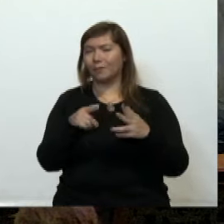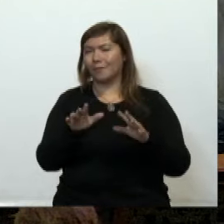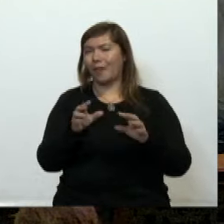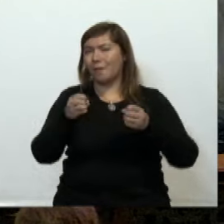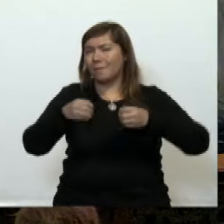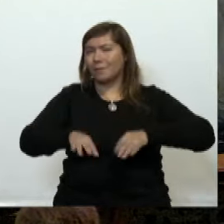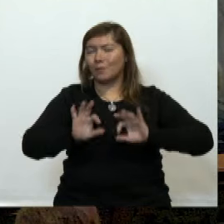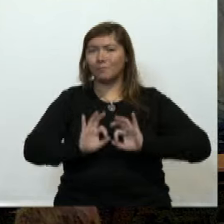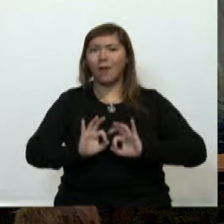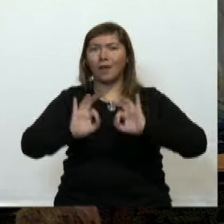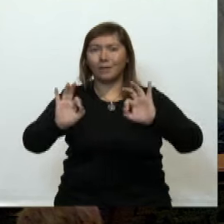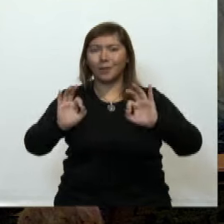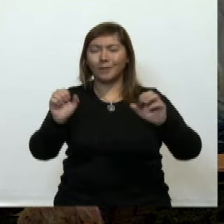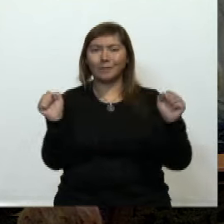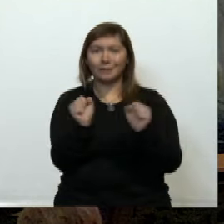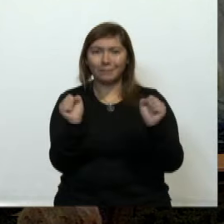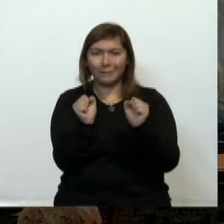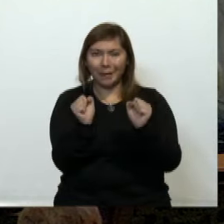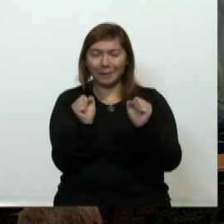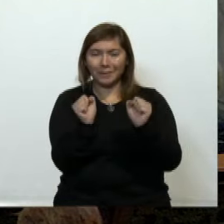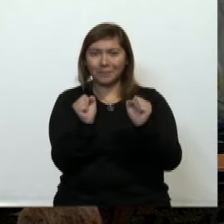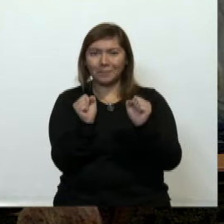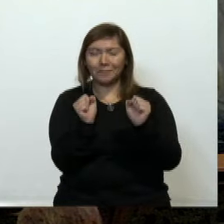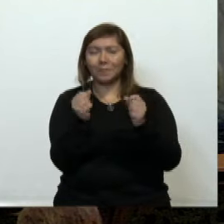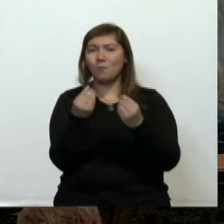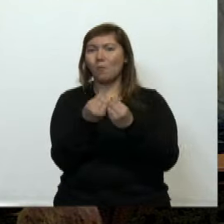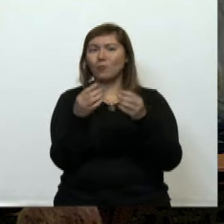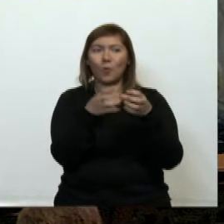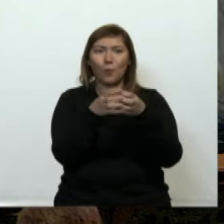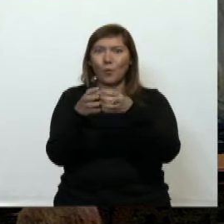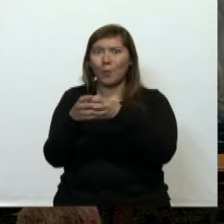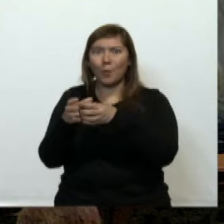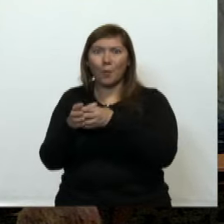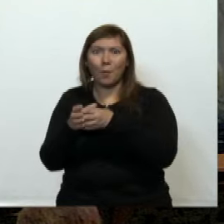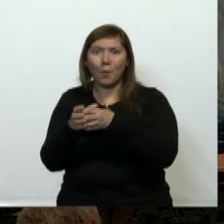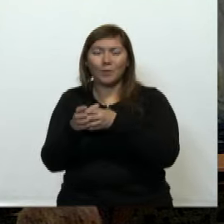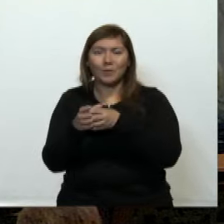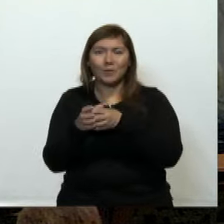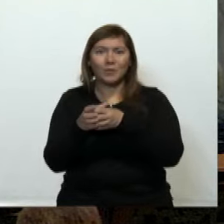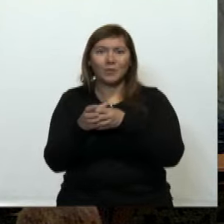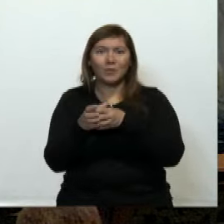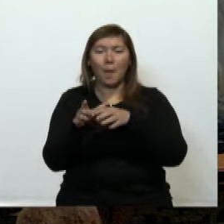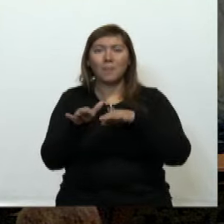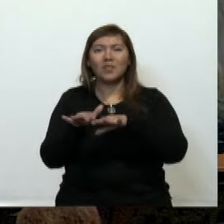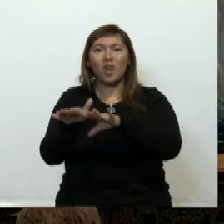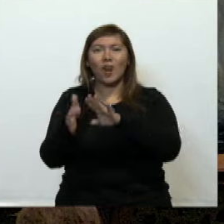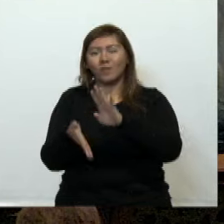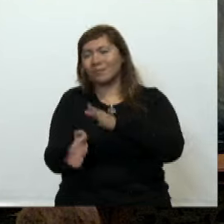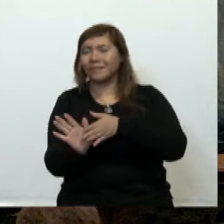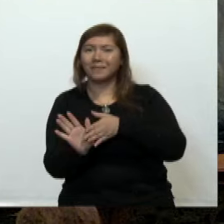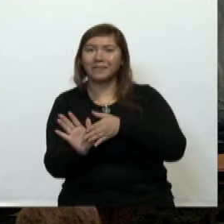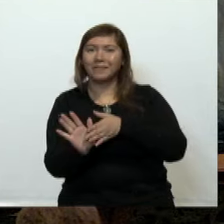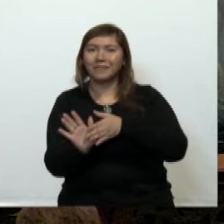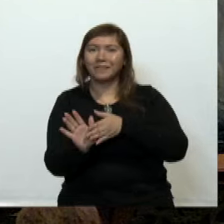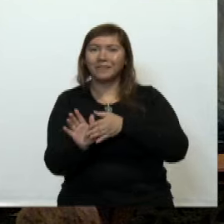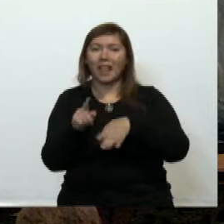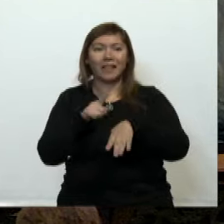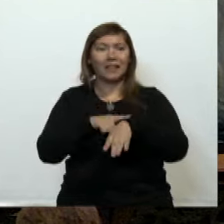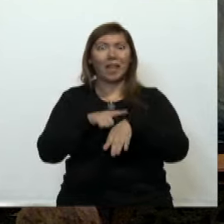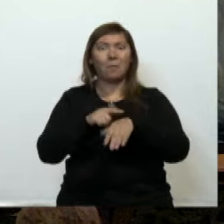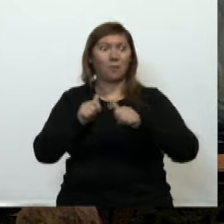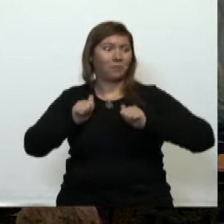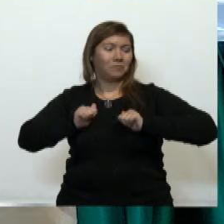invierno, hay muchos grupos misioneros de nuestras comunidades que justamente dedican estas vacaciones